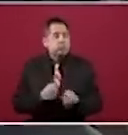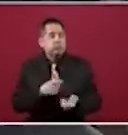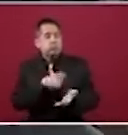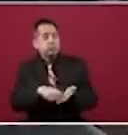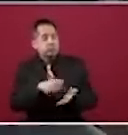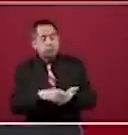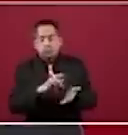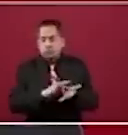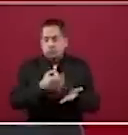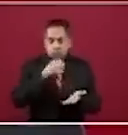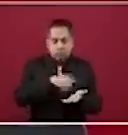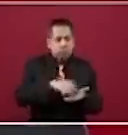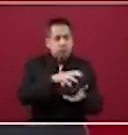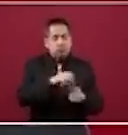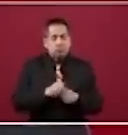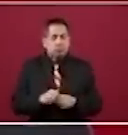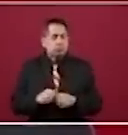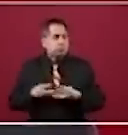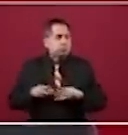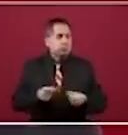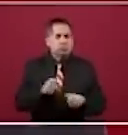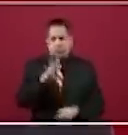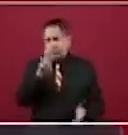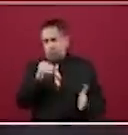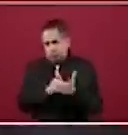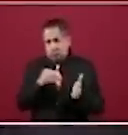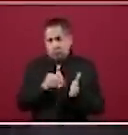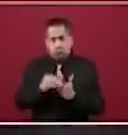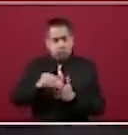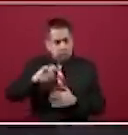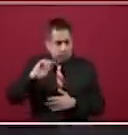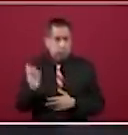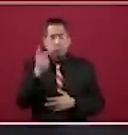y equipos alrededor de 4,000 millones de dólares.